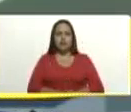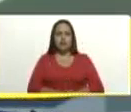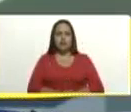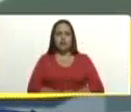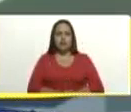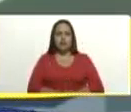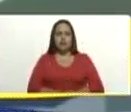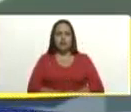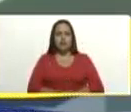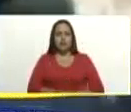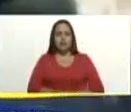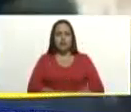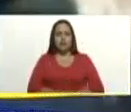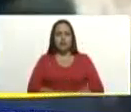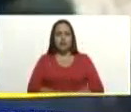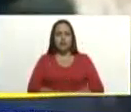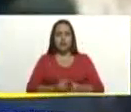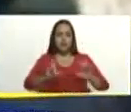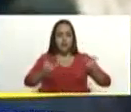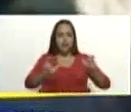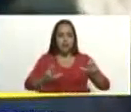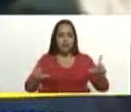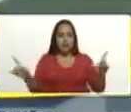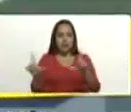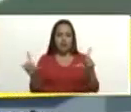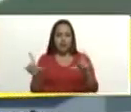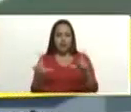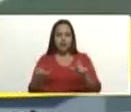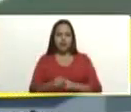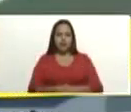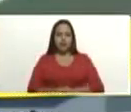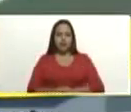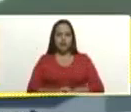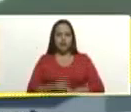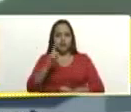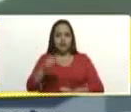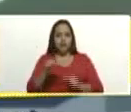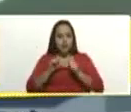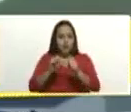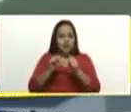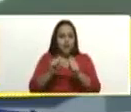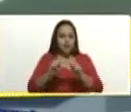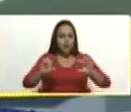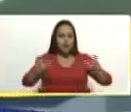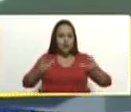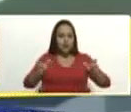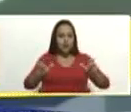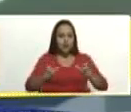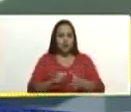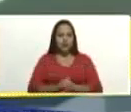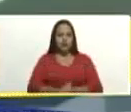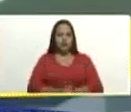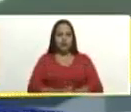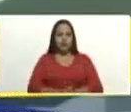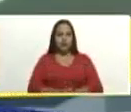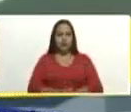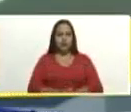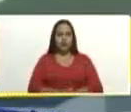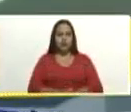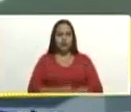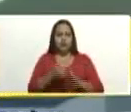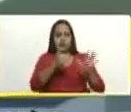redes. Premios de televisión, que también sigue sonando, aunque para nosotros los